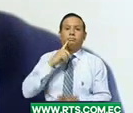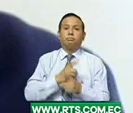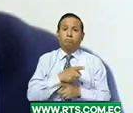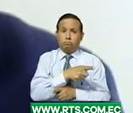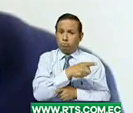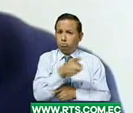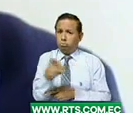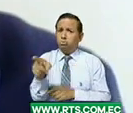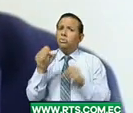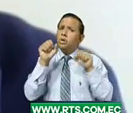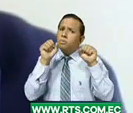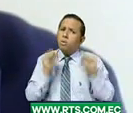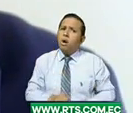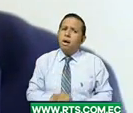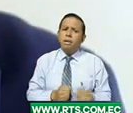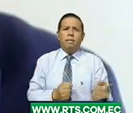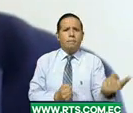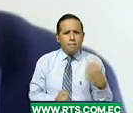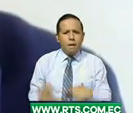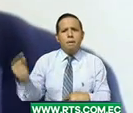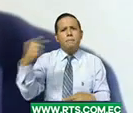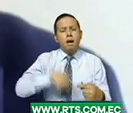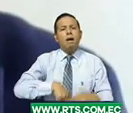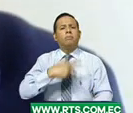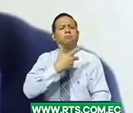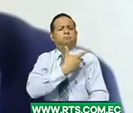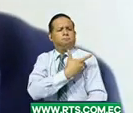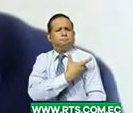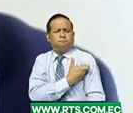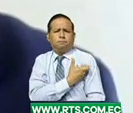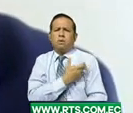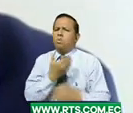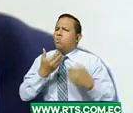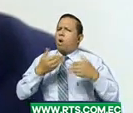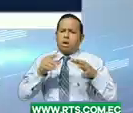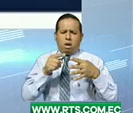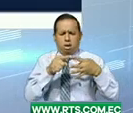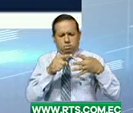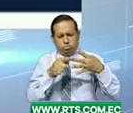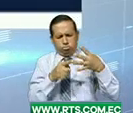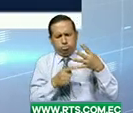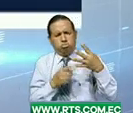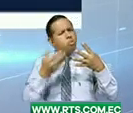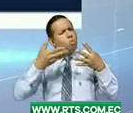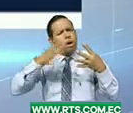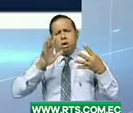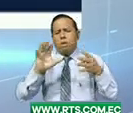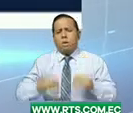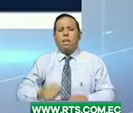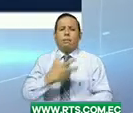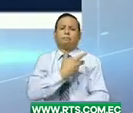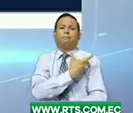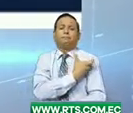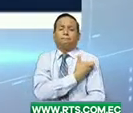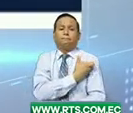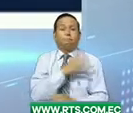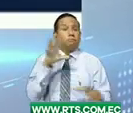tomar en este momento es aplicarse la vacuna, cualquiera de ellas que esté disponible. Hasta la fecha se han